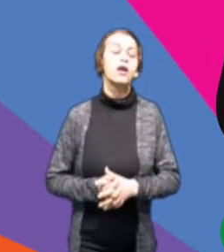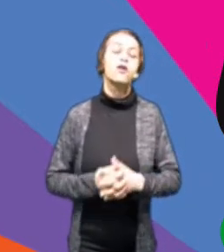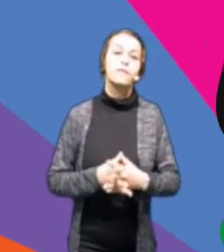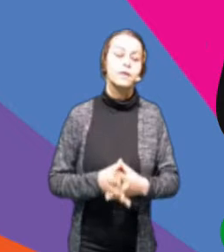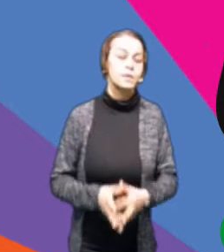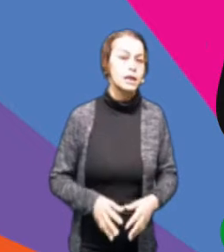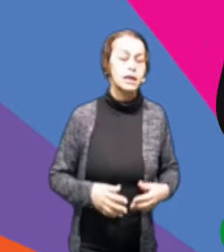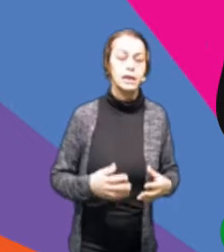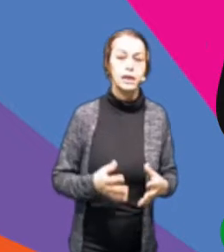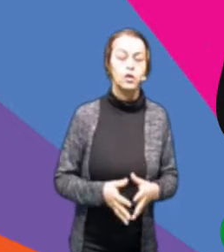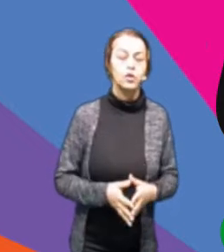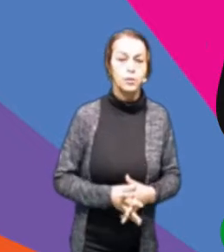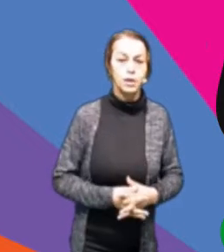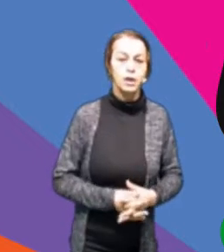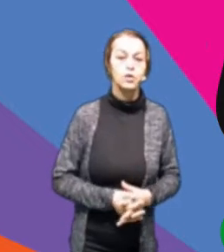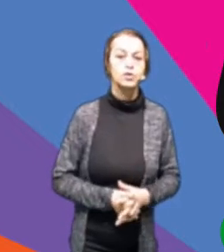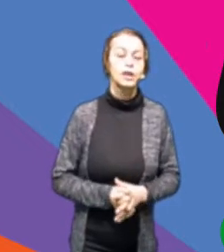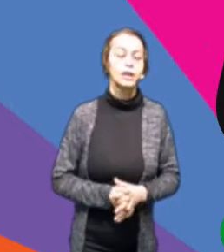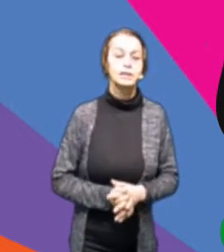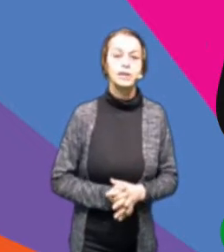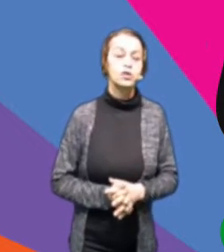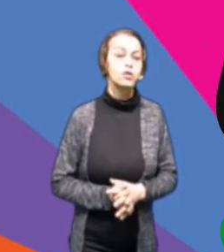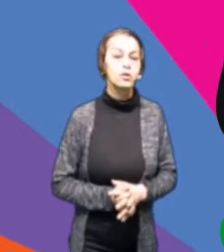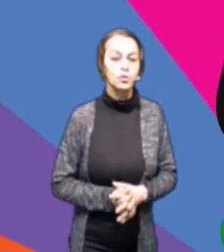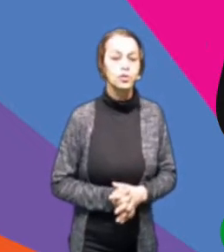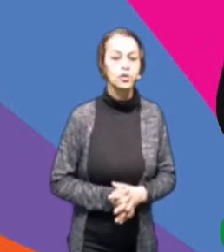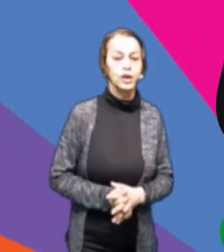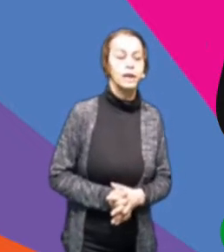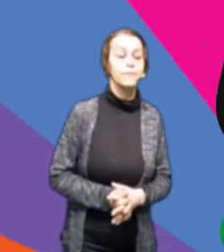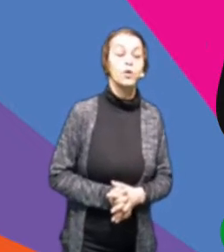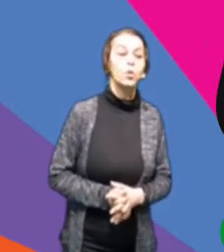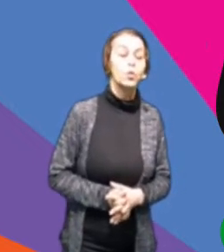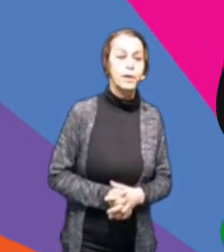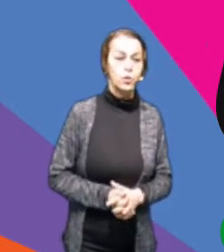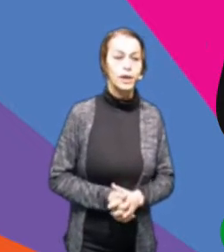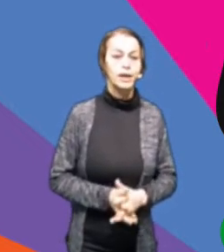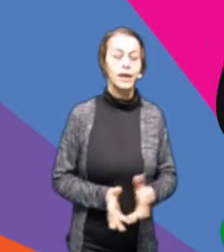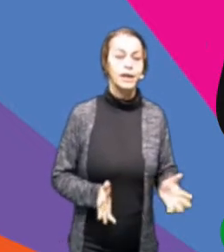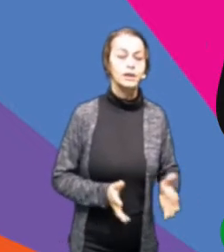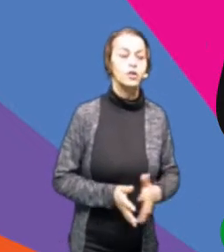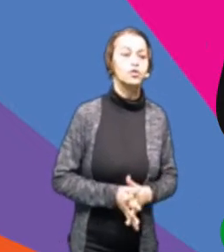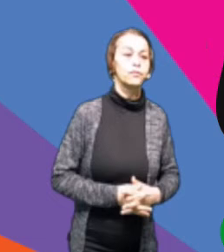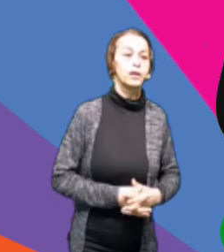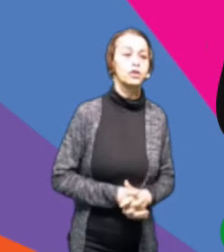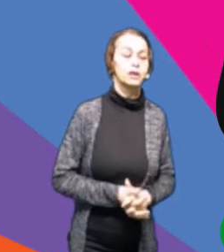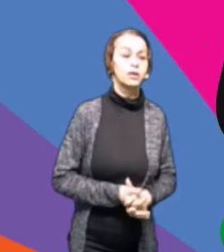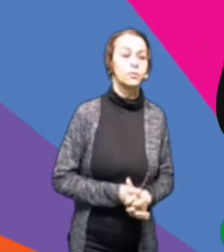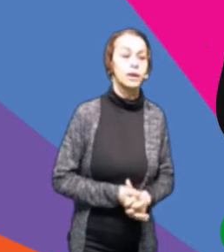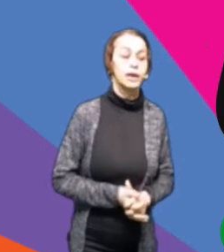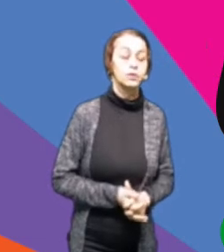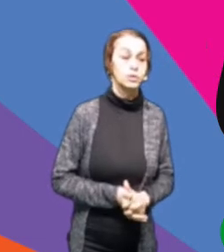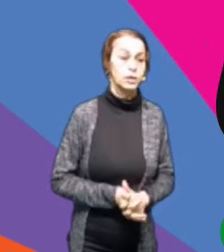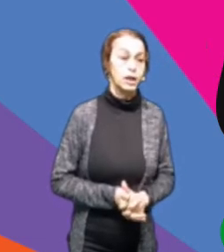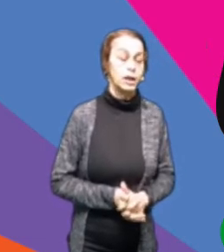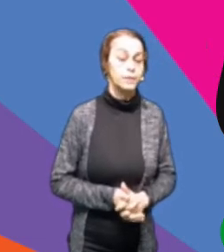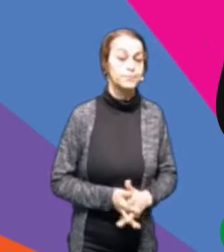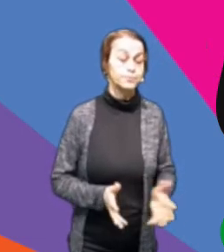con familiares, con amigos. Quizás todo el mundo tiene una mujer que ha estado sufriendo, ha estado